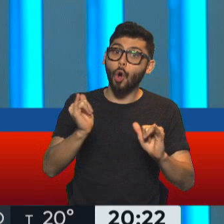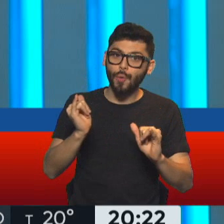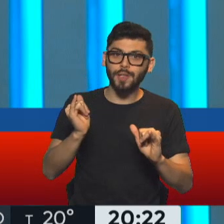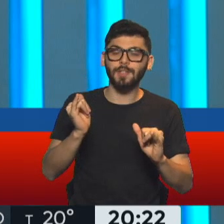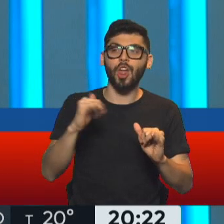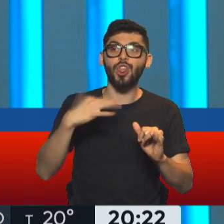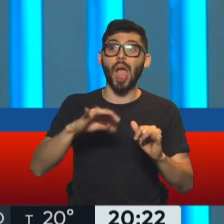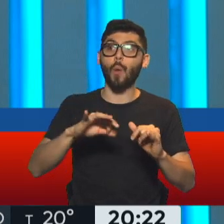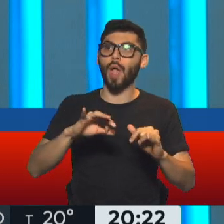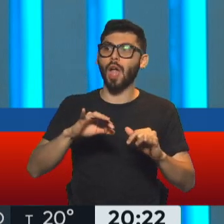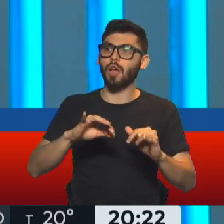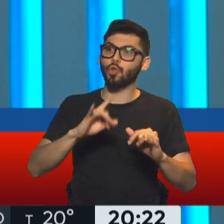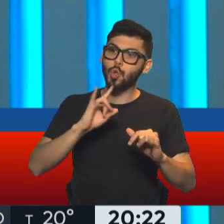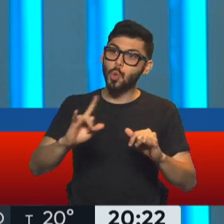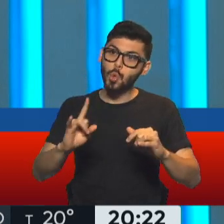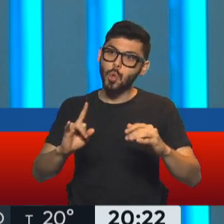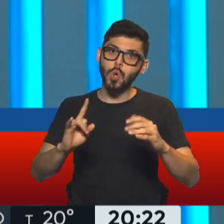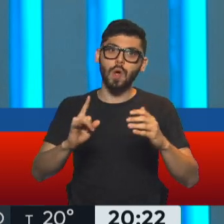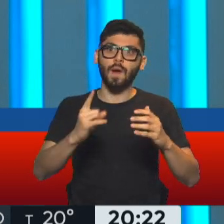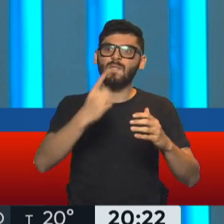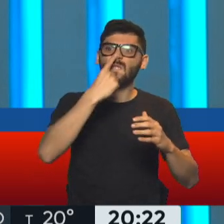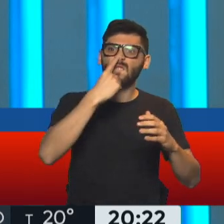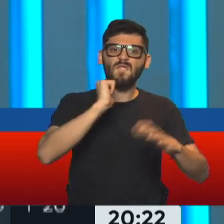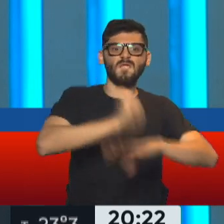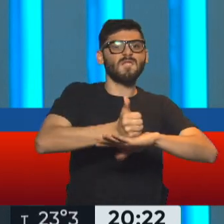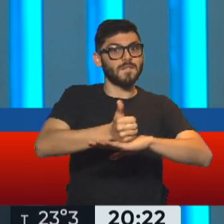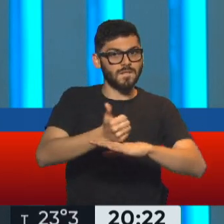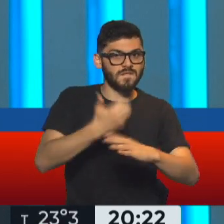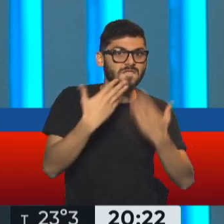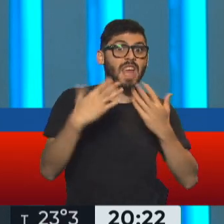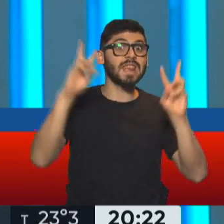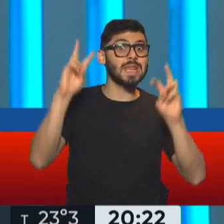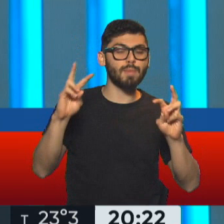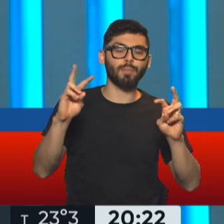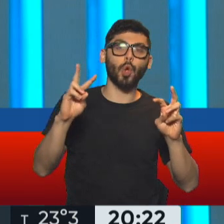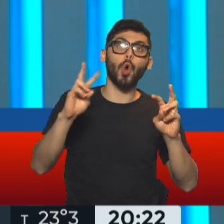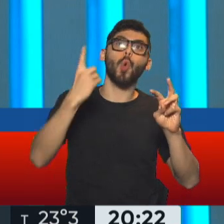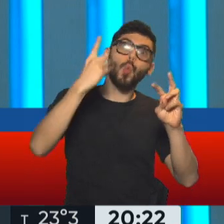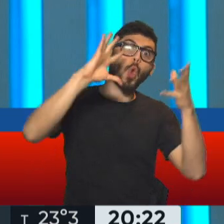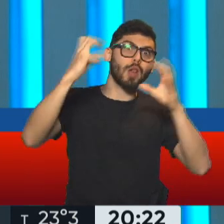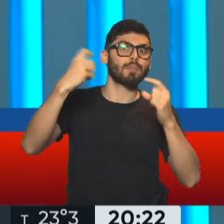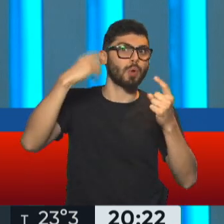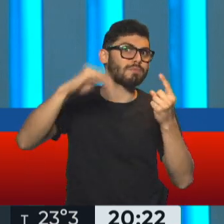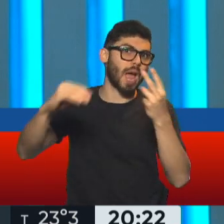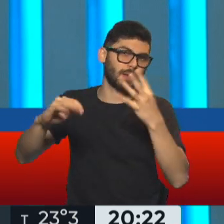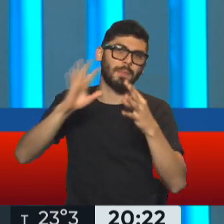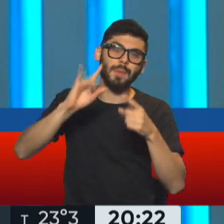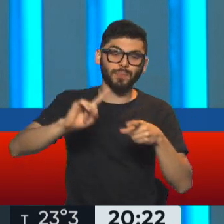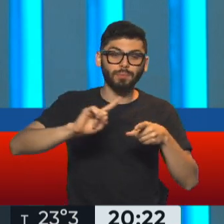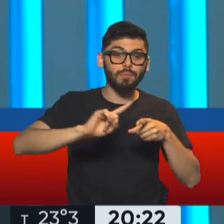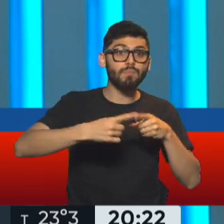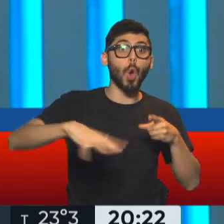muchas cosas, no solo de los temas ambientales. El tema es que la concepción que tienen los políticos respecto a la